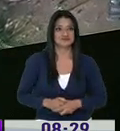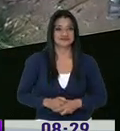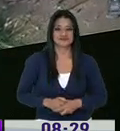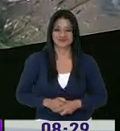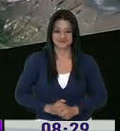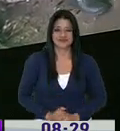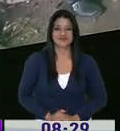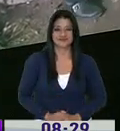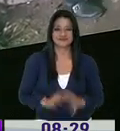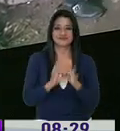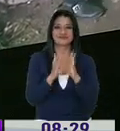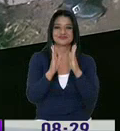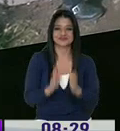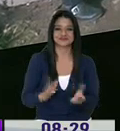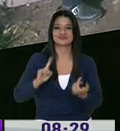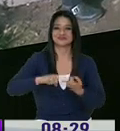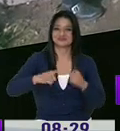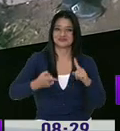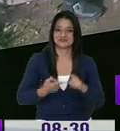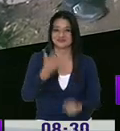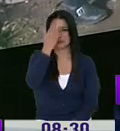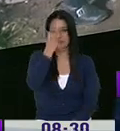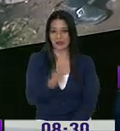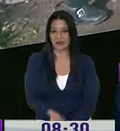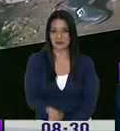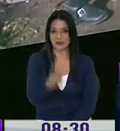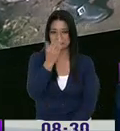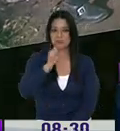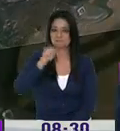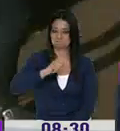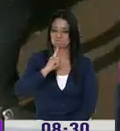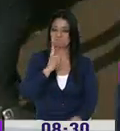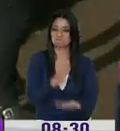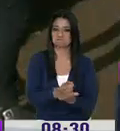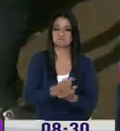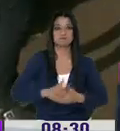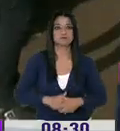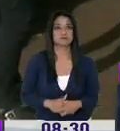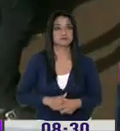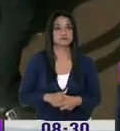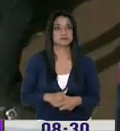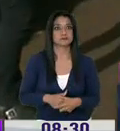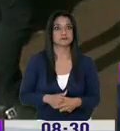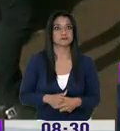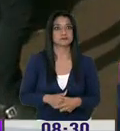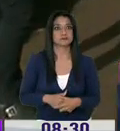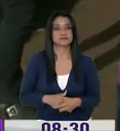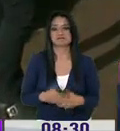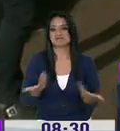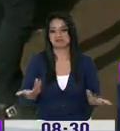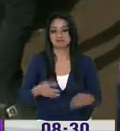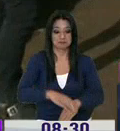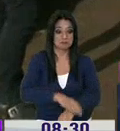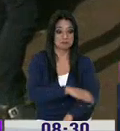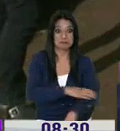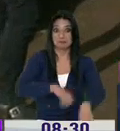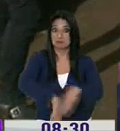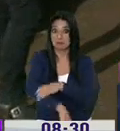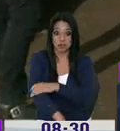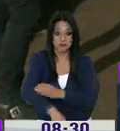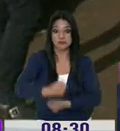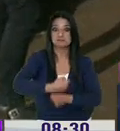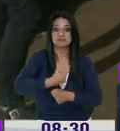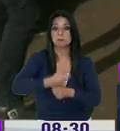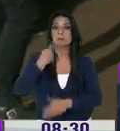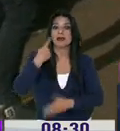robert amigos televidentes una excelente mañana para todos ustedes así es nosotros hemos tenido que venir con botas de trabajo precisamente